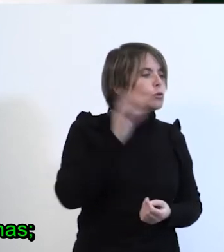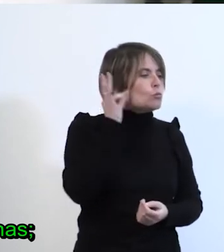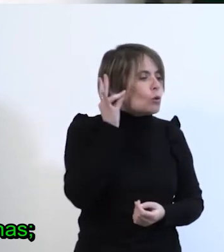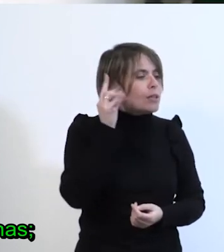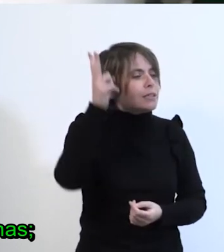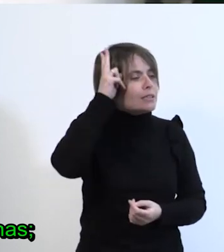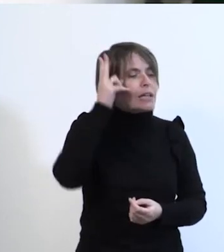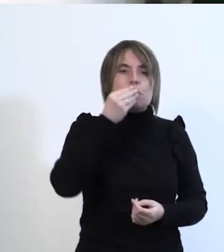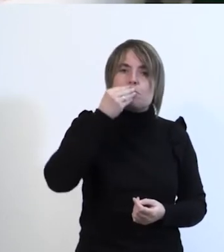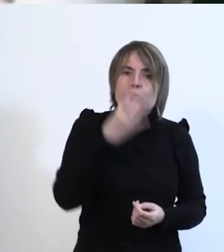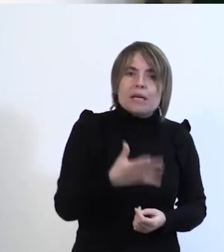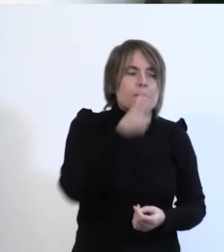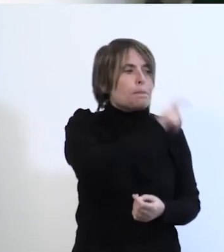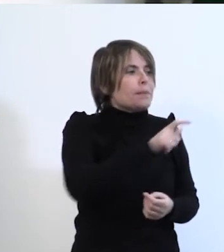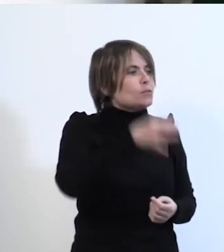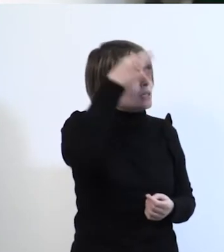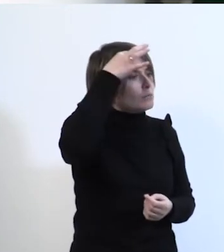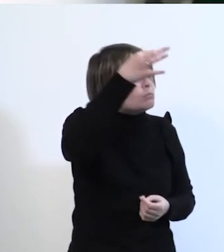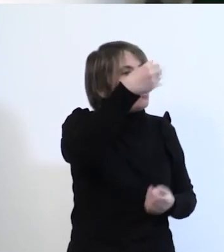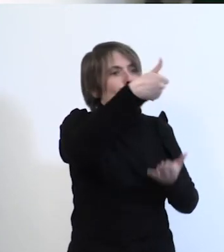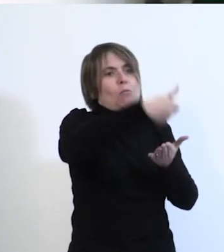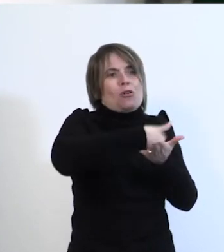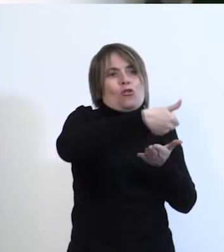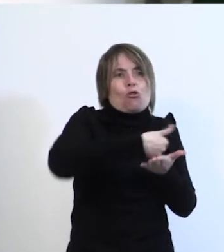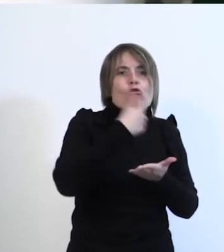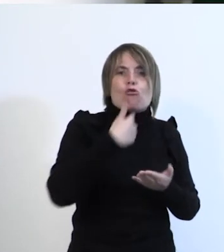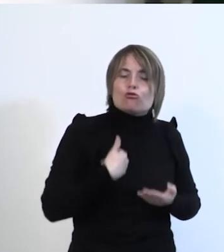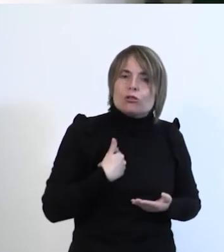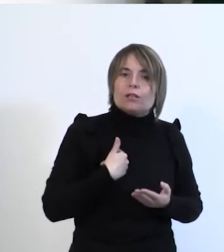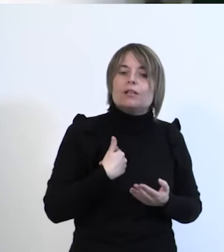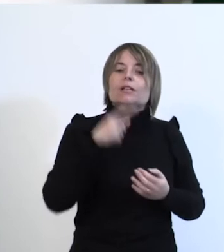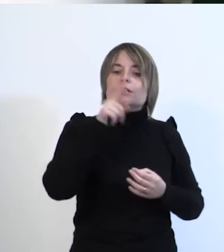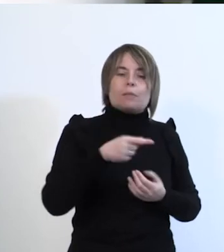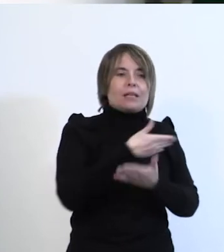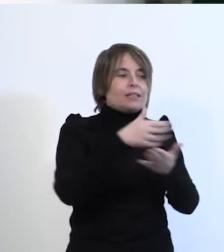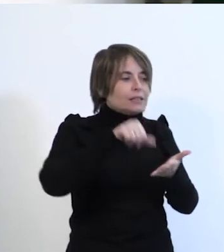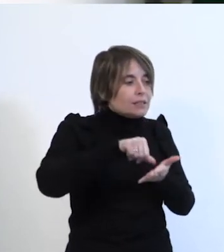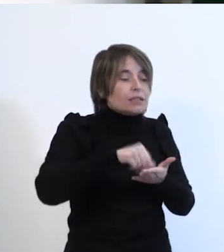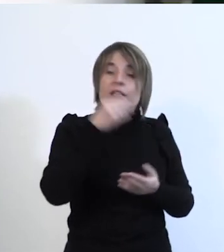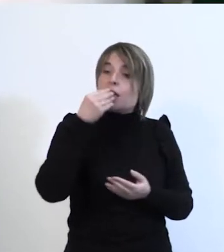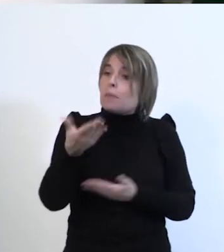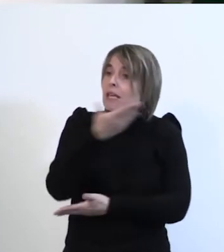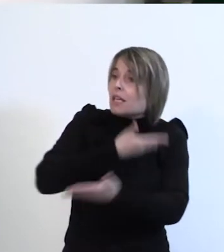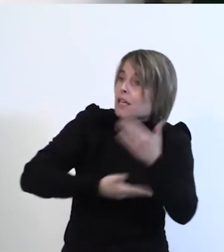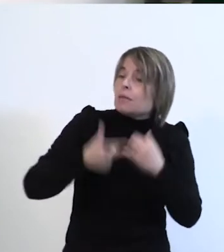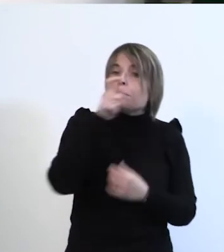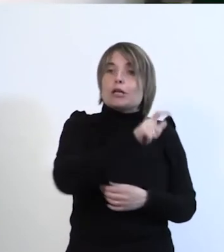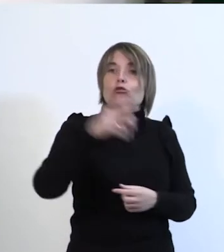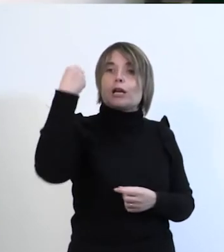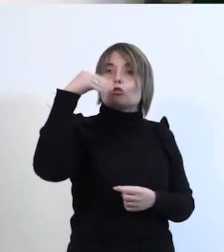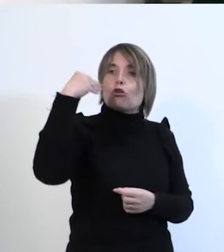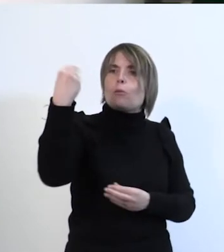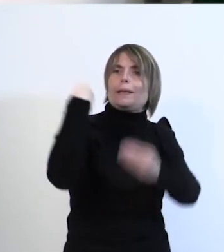somos mujeres indígenas, que está bien que las rurales nos reclamen a las urbanas, y que está bien que